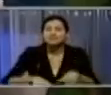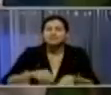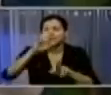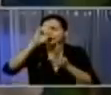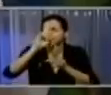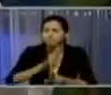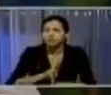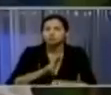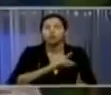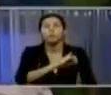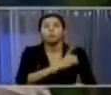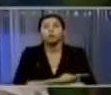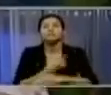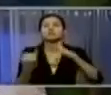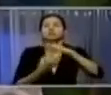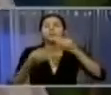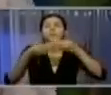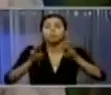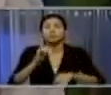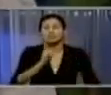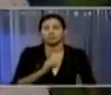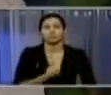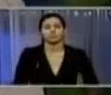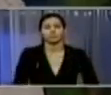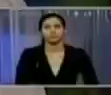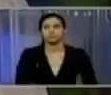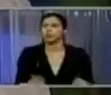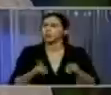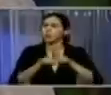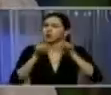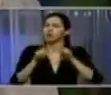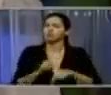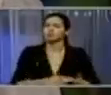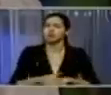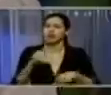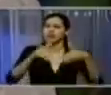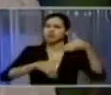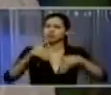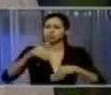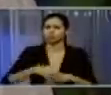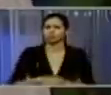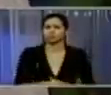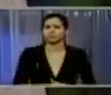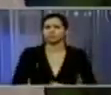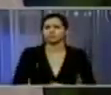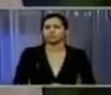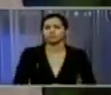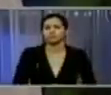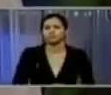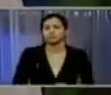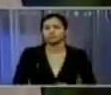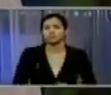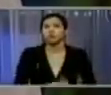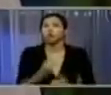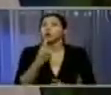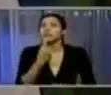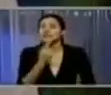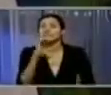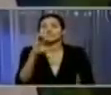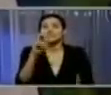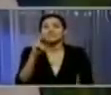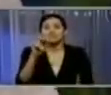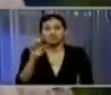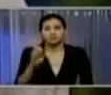los poderes públicos. Así como ha pasado con las elecciones. Lo que diga el Consejo Nacional